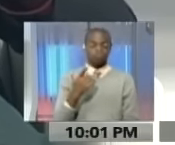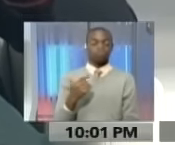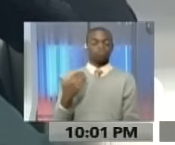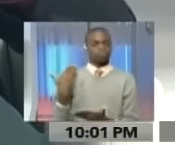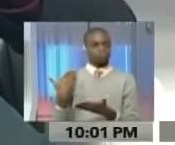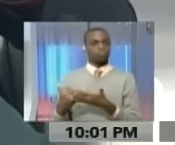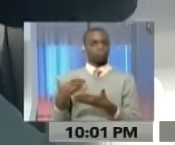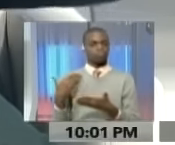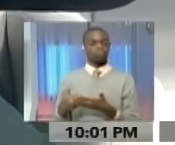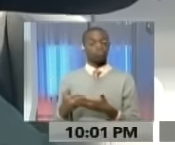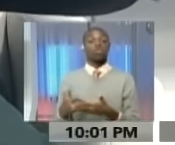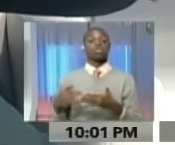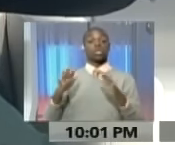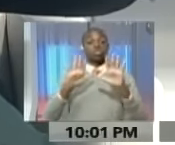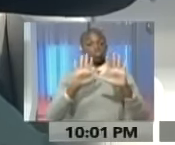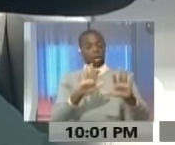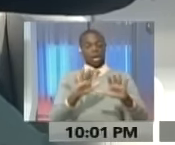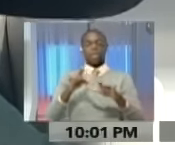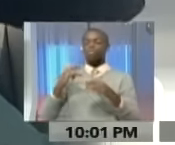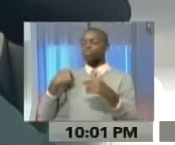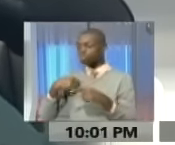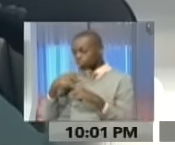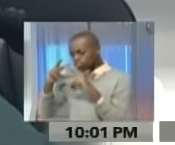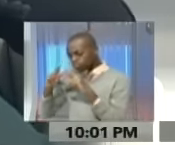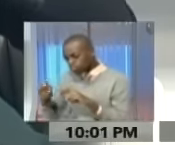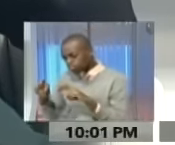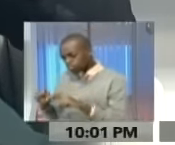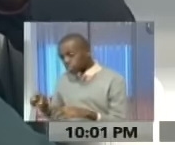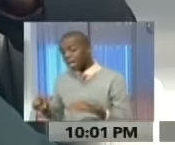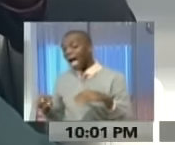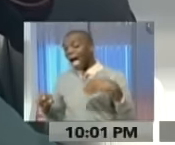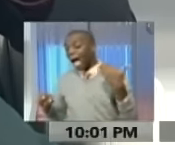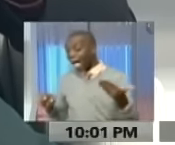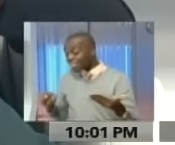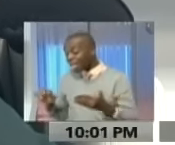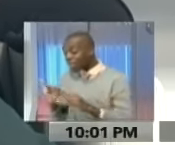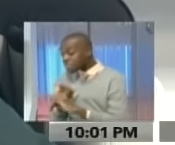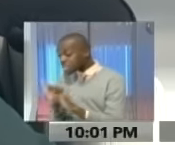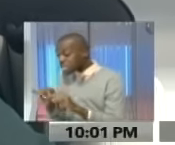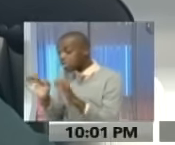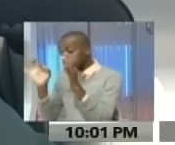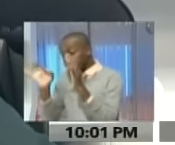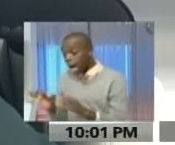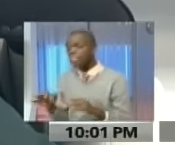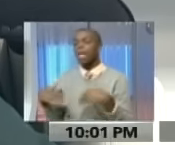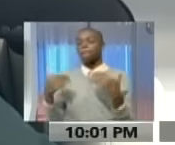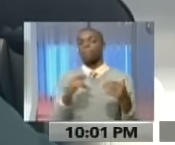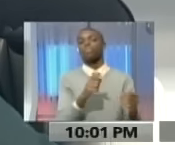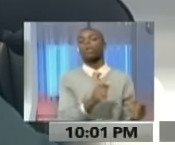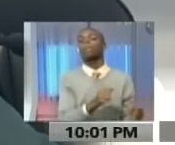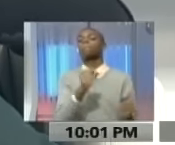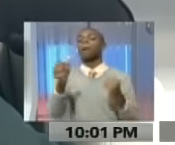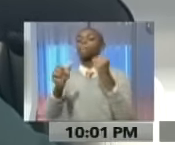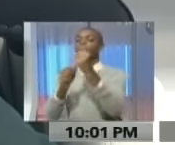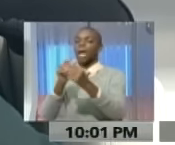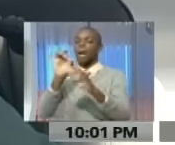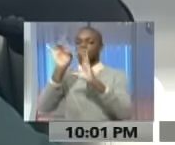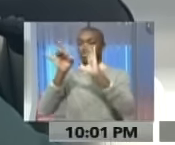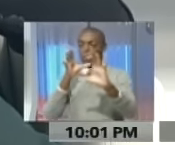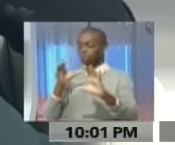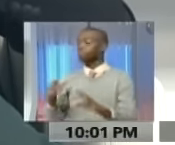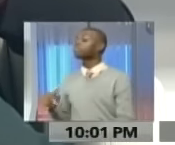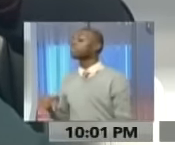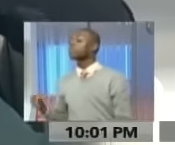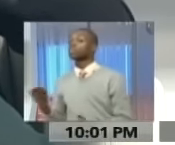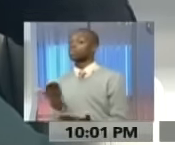tribunal supremo estudia ustedes no pueden incorporar a esos Diputados el Consejo Nacional electoral Envía una comunicación al presidente de la asamblea dice usted no puede incorporar